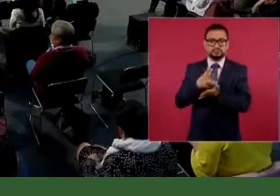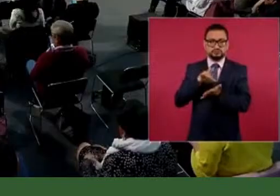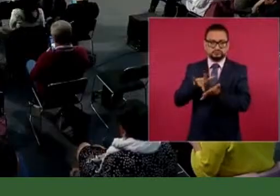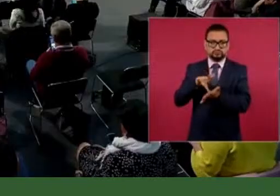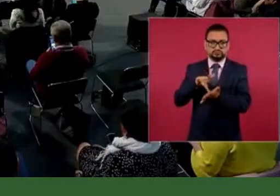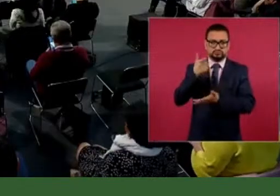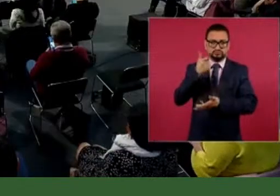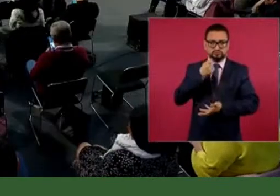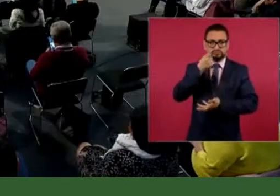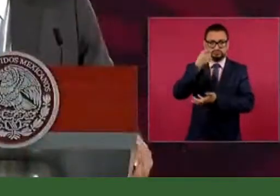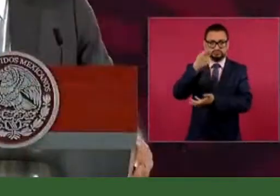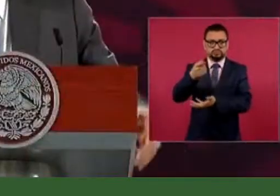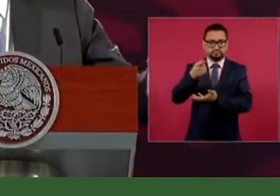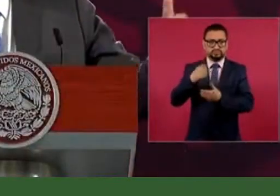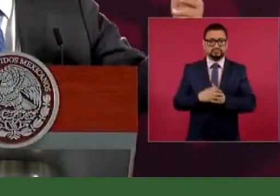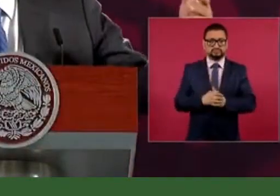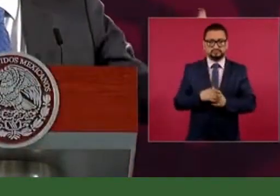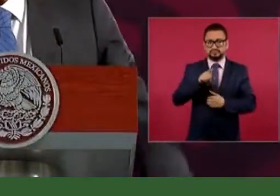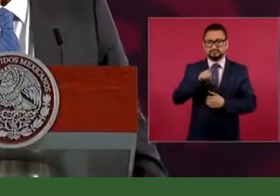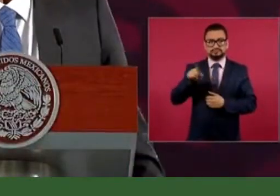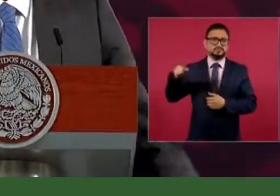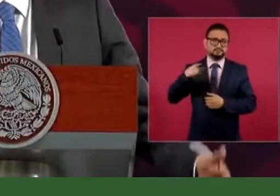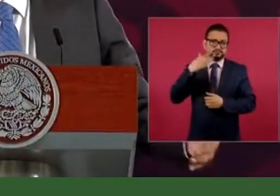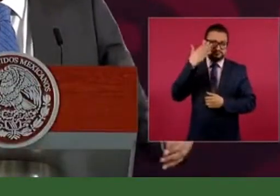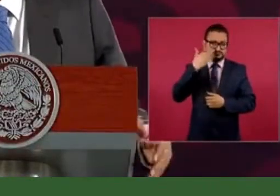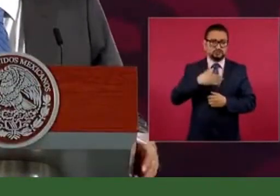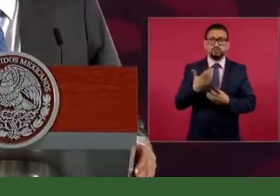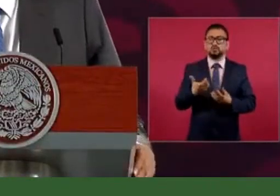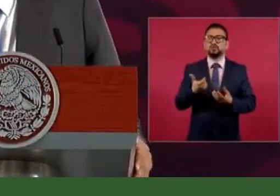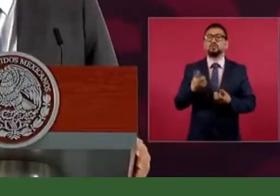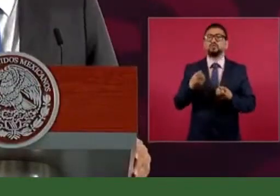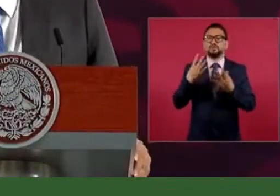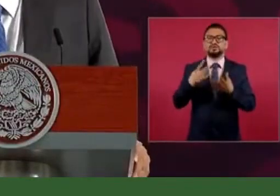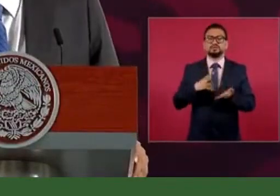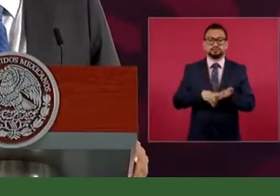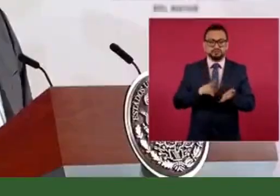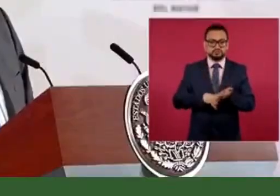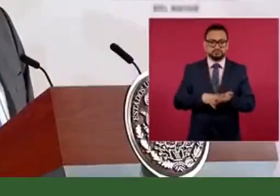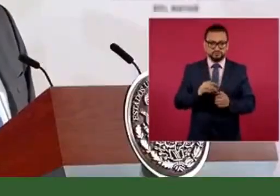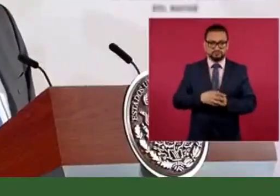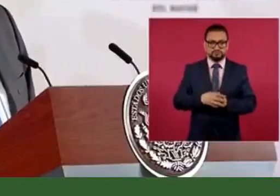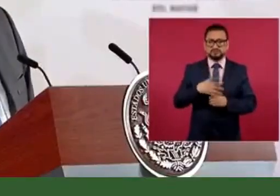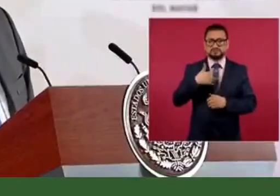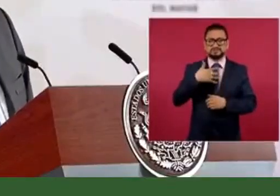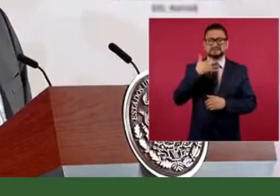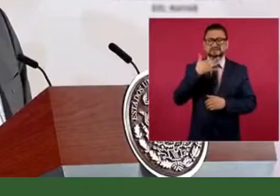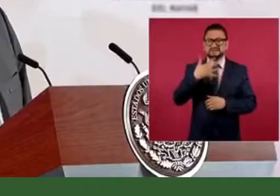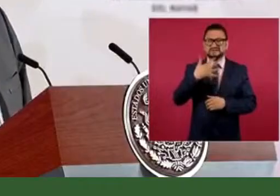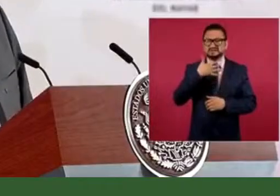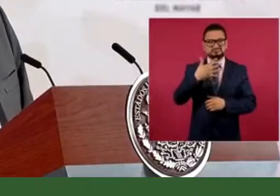presupuesto. Ellos manejaron su presupuesto, ni un acto de corrupción.